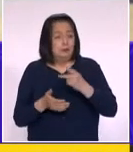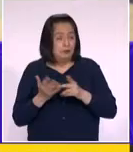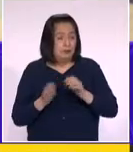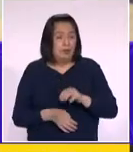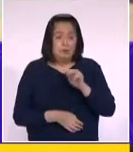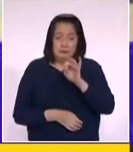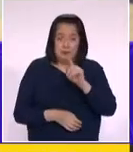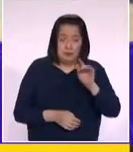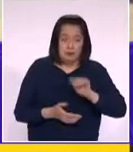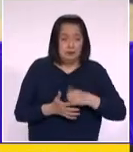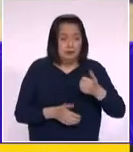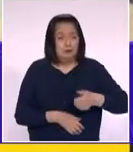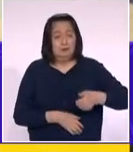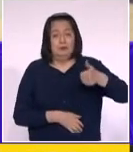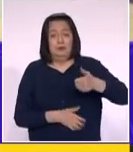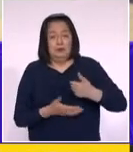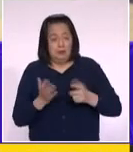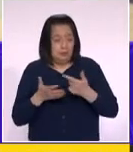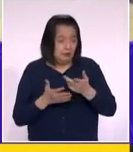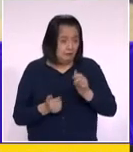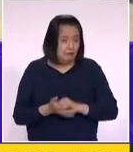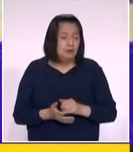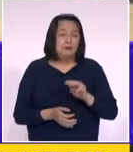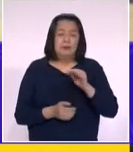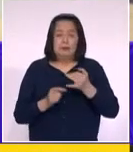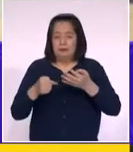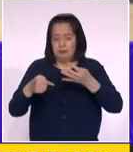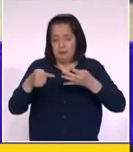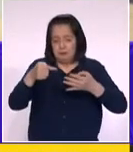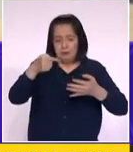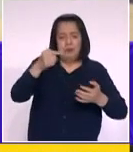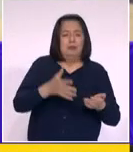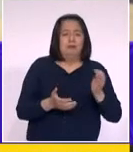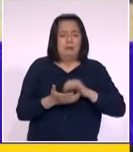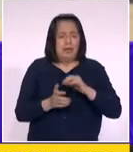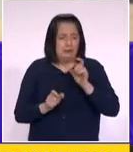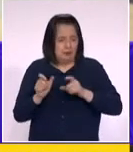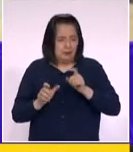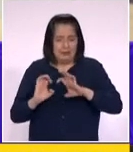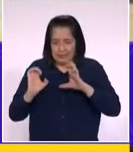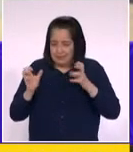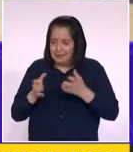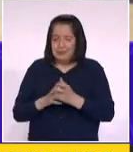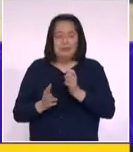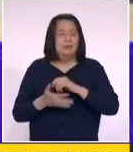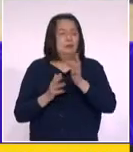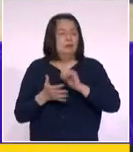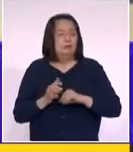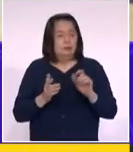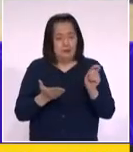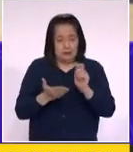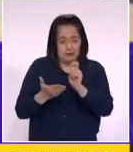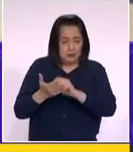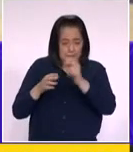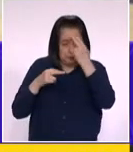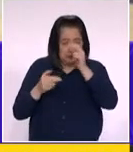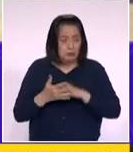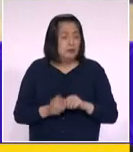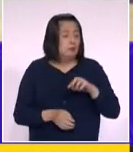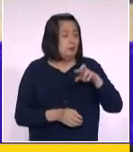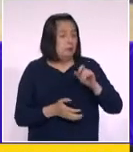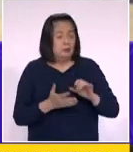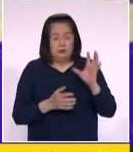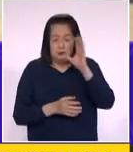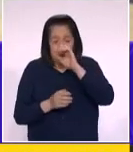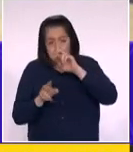Marta Rodríguez, nuestra gerente, Leslie Rosas, Margarita Félix y más personas del equipo de la redacción. Pamela Brescia, no